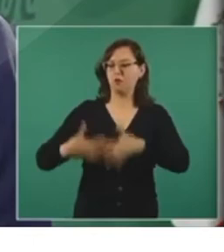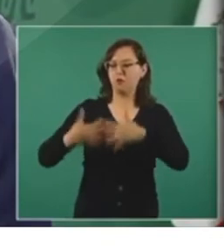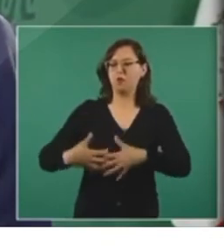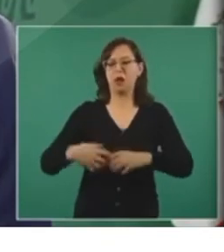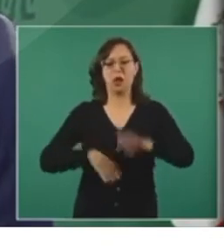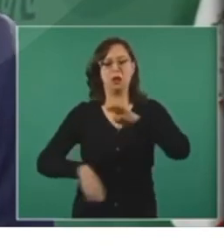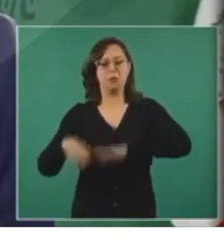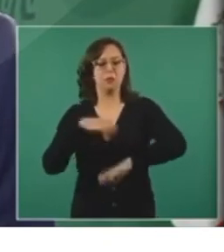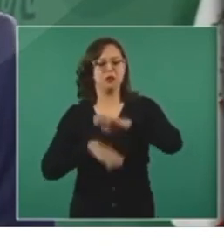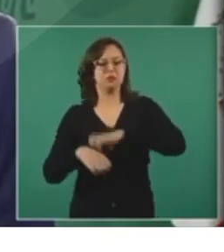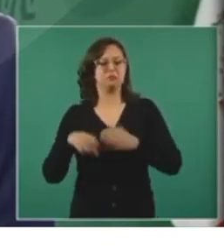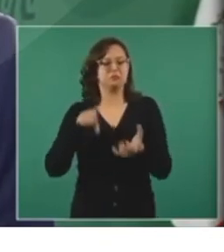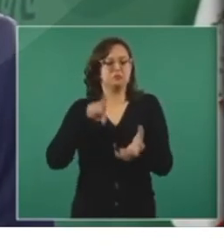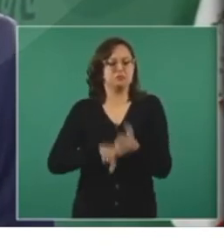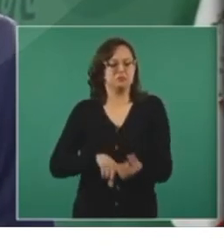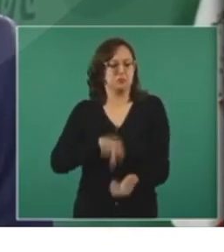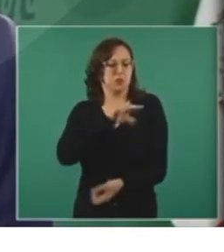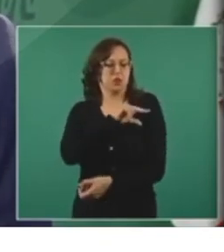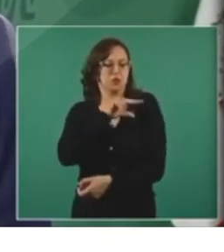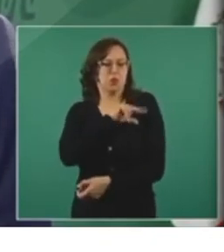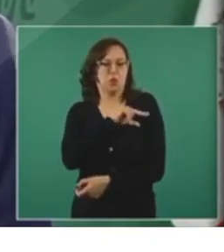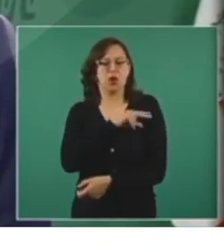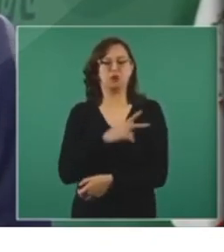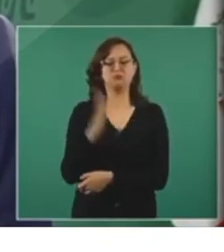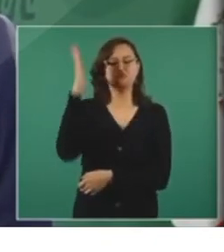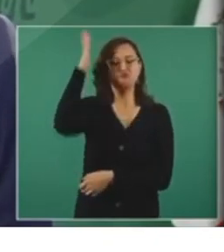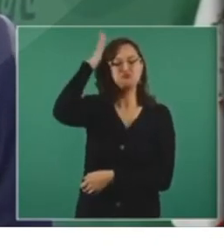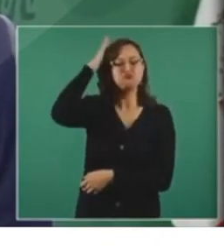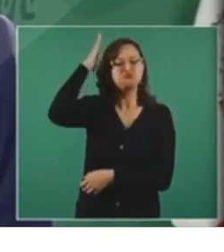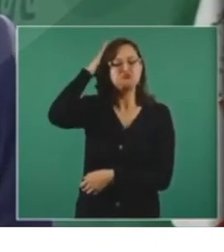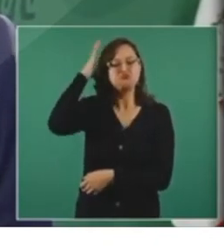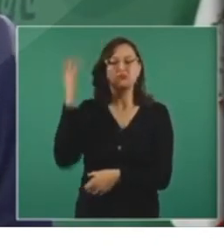que no cumpliera con su responsabilidad,